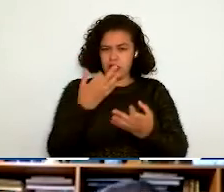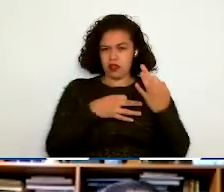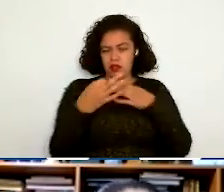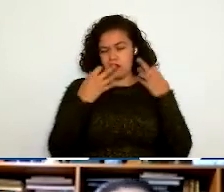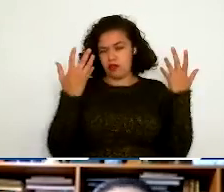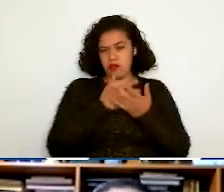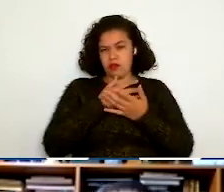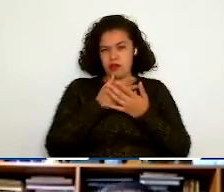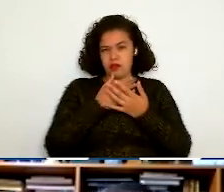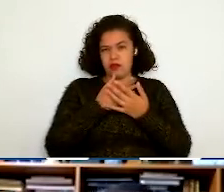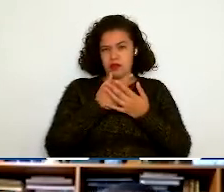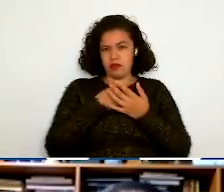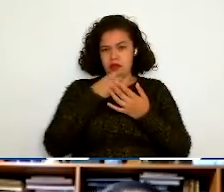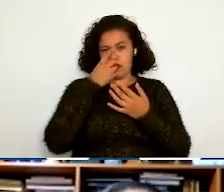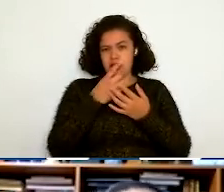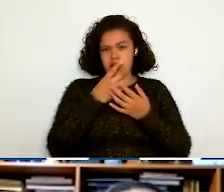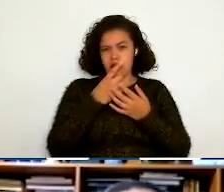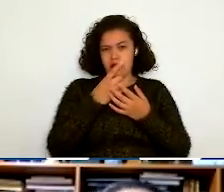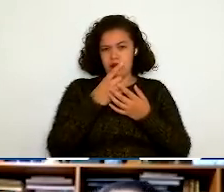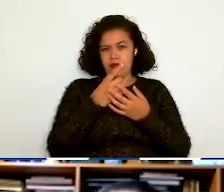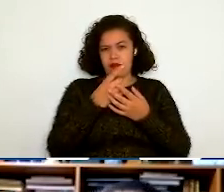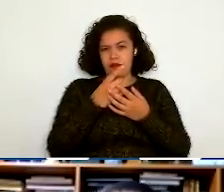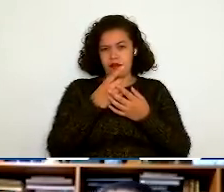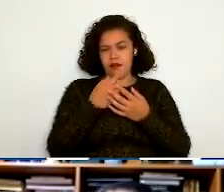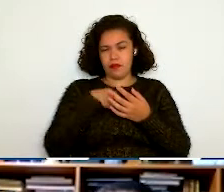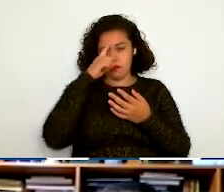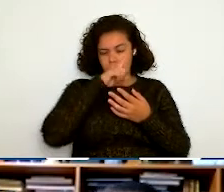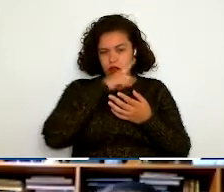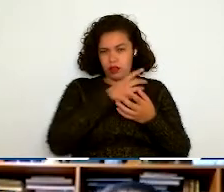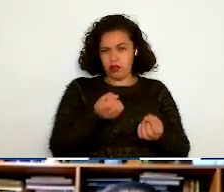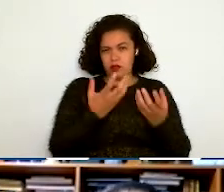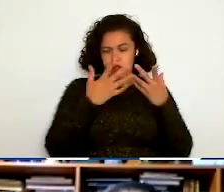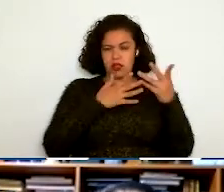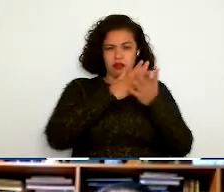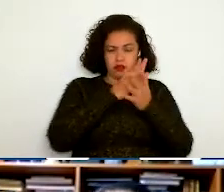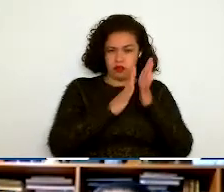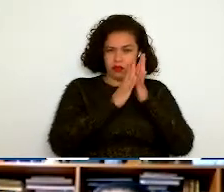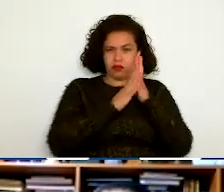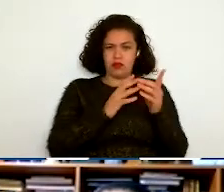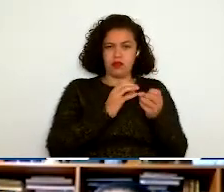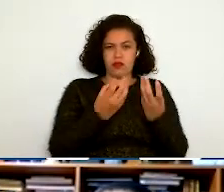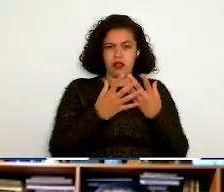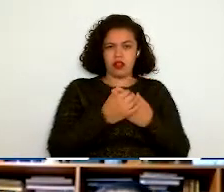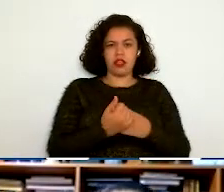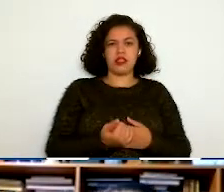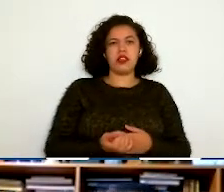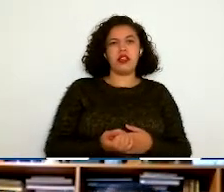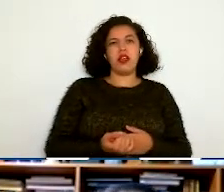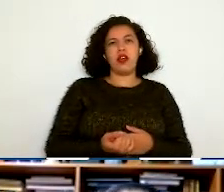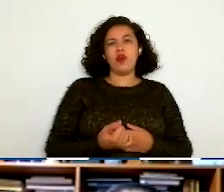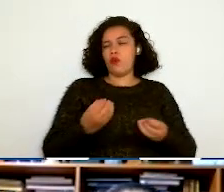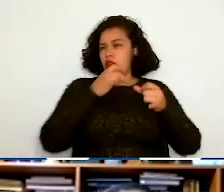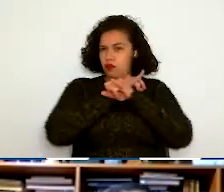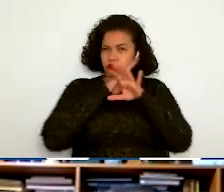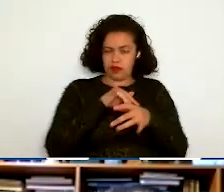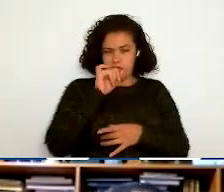Esto que yo les decía, tengo que poner cuántas orientaciones hice, cuántas intervenciones hice, cuánta información di, o